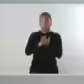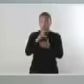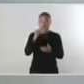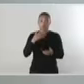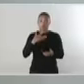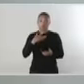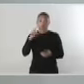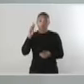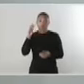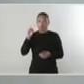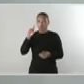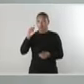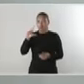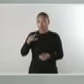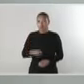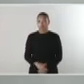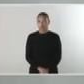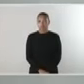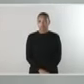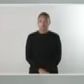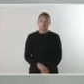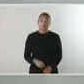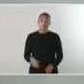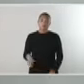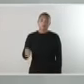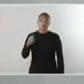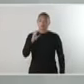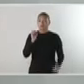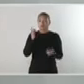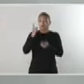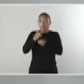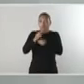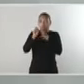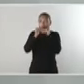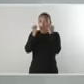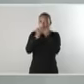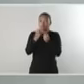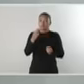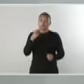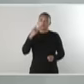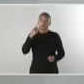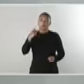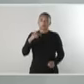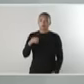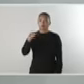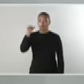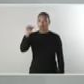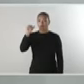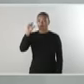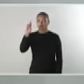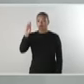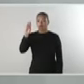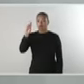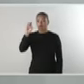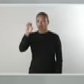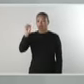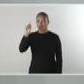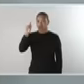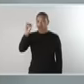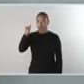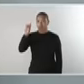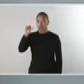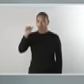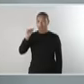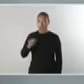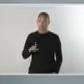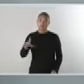moral por el Partido Encuentro Social tiene el uso de la palabra por un minuto su candidato a diez Pineda Morín en el